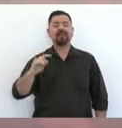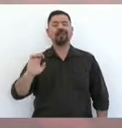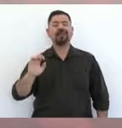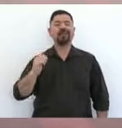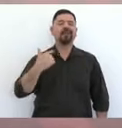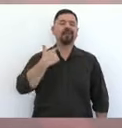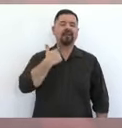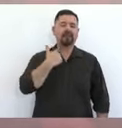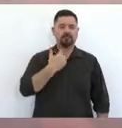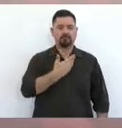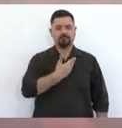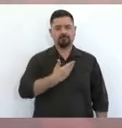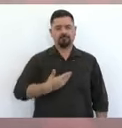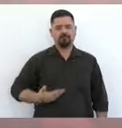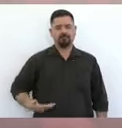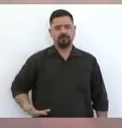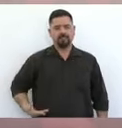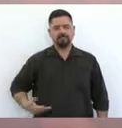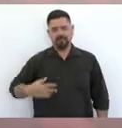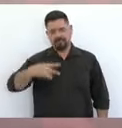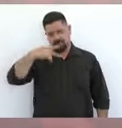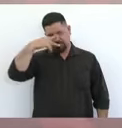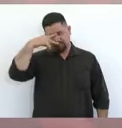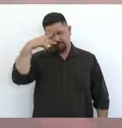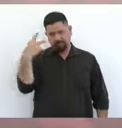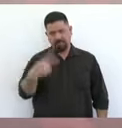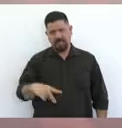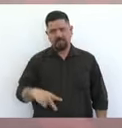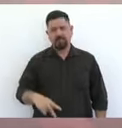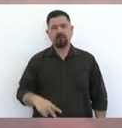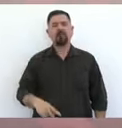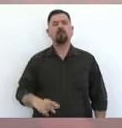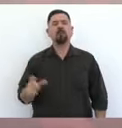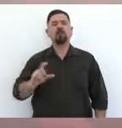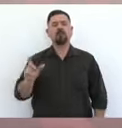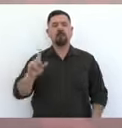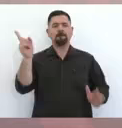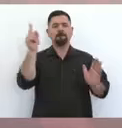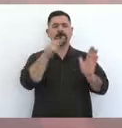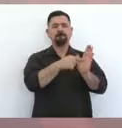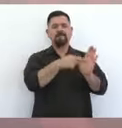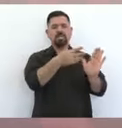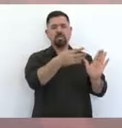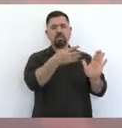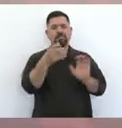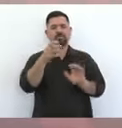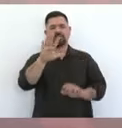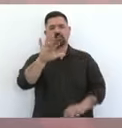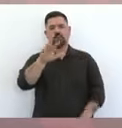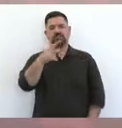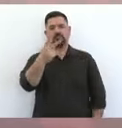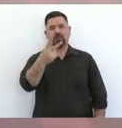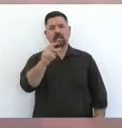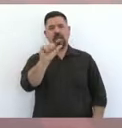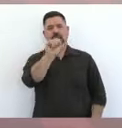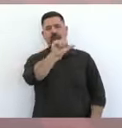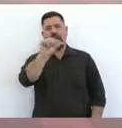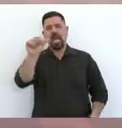presidente de México del 52 al 58.